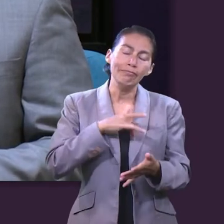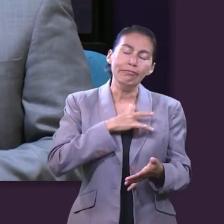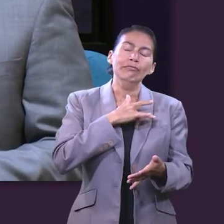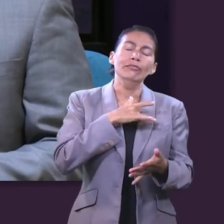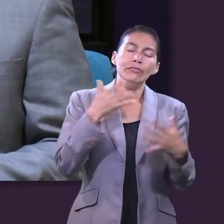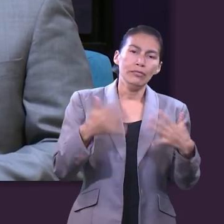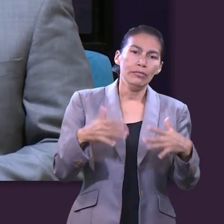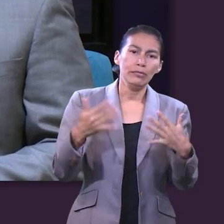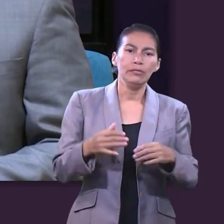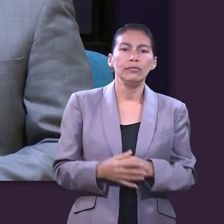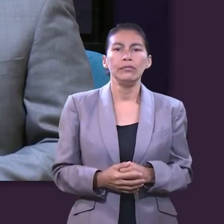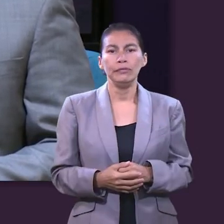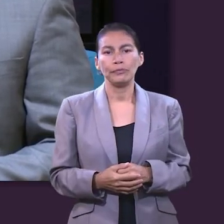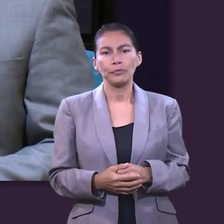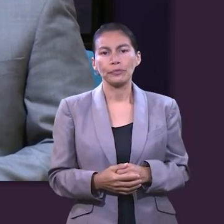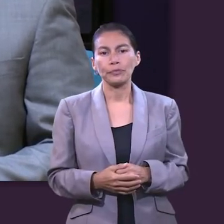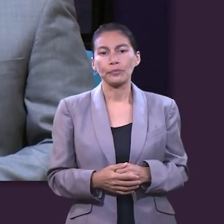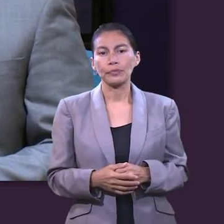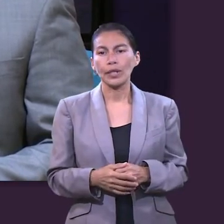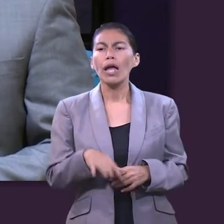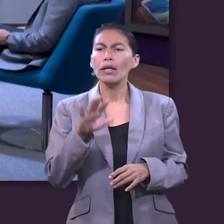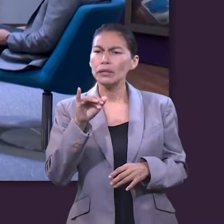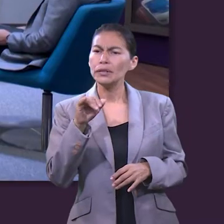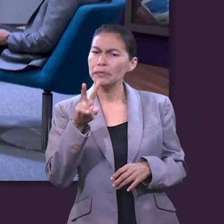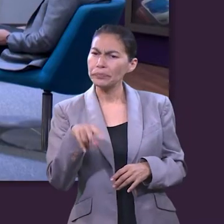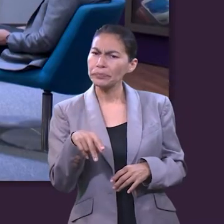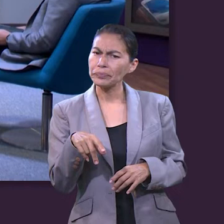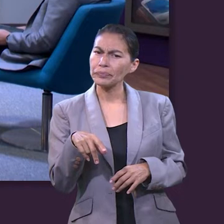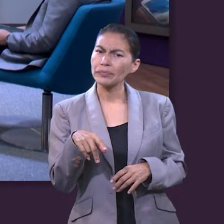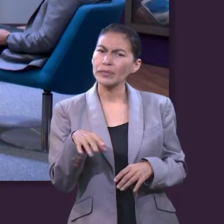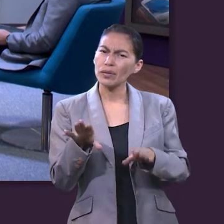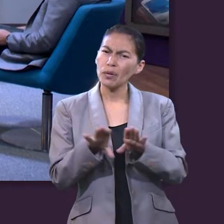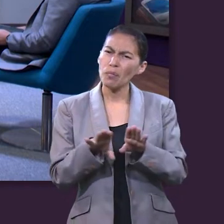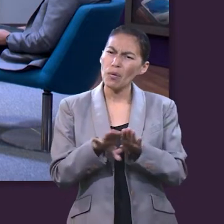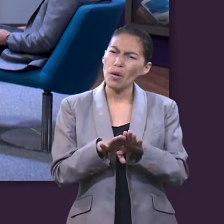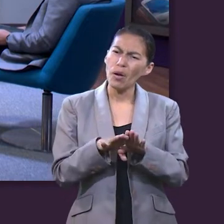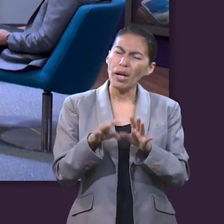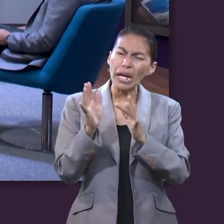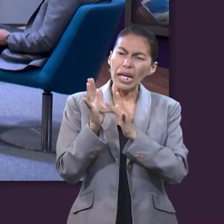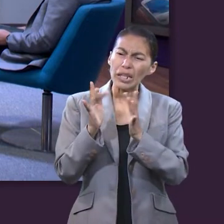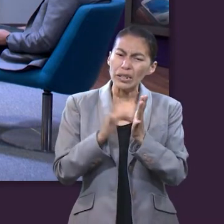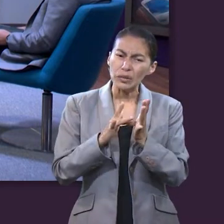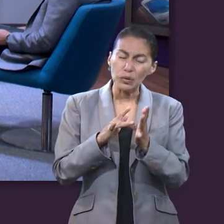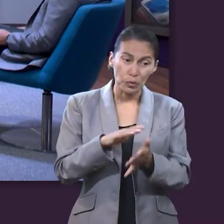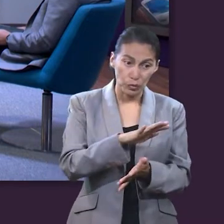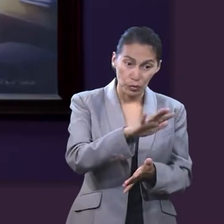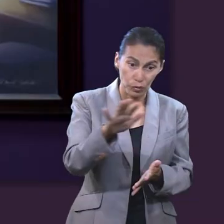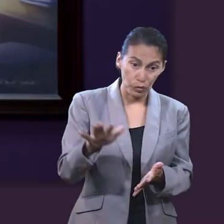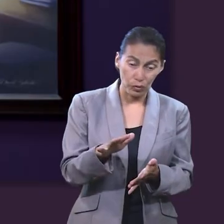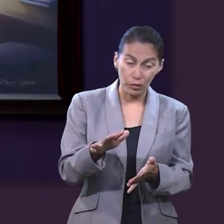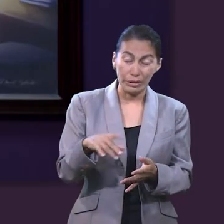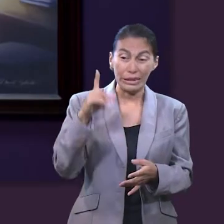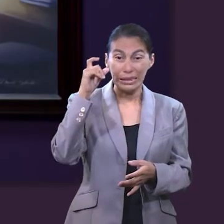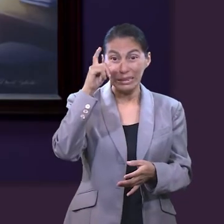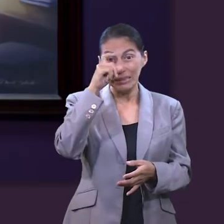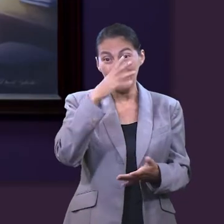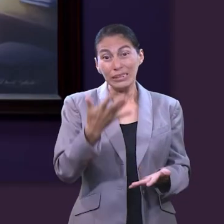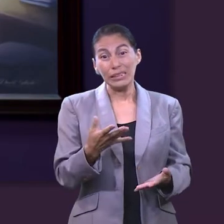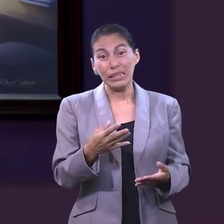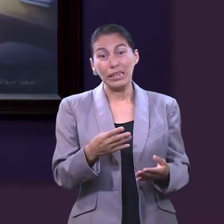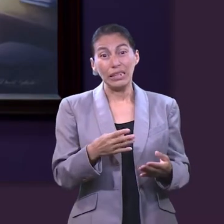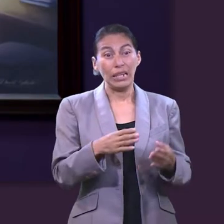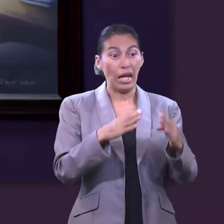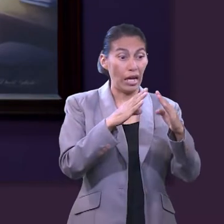Y lo tuvo Jesús. Así es. Incluso podemos darnos cuenta que el panorama de Jesús era, pues, el más desfavorecedor.